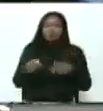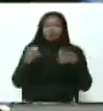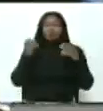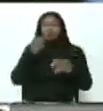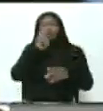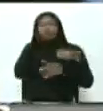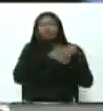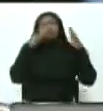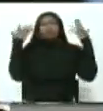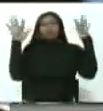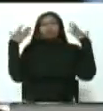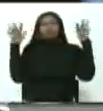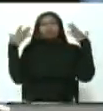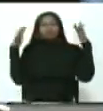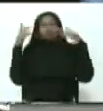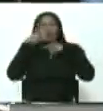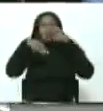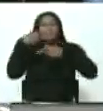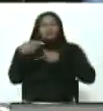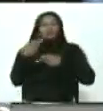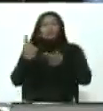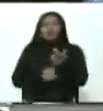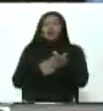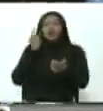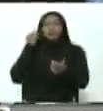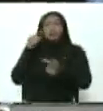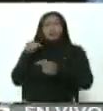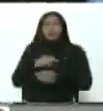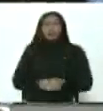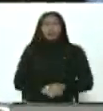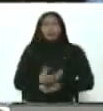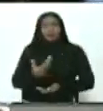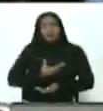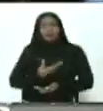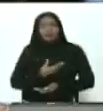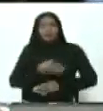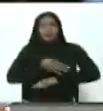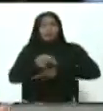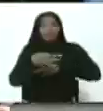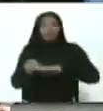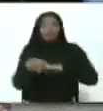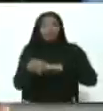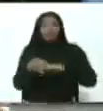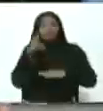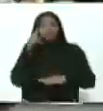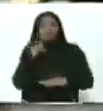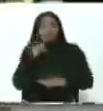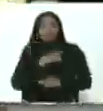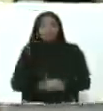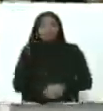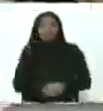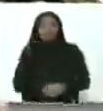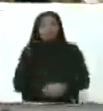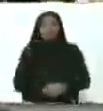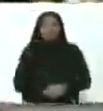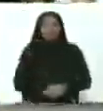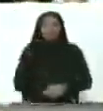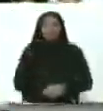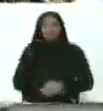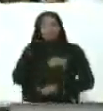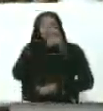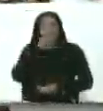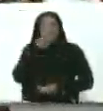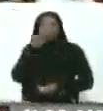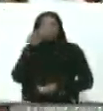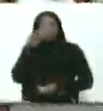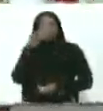fuerte aplauso a la próxima hermana alcaldesa del municipio, Simón Bolívar, Sujei